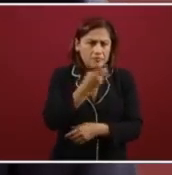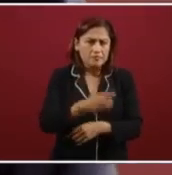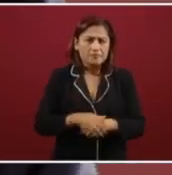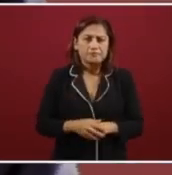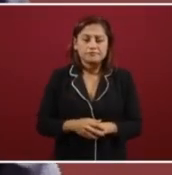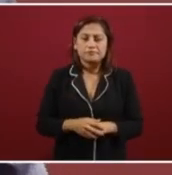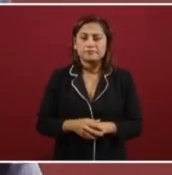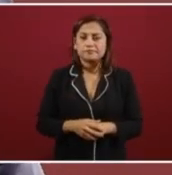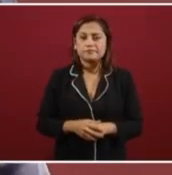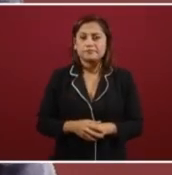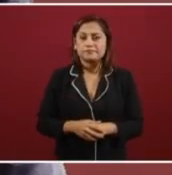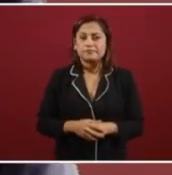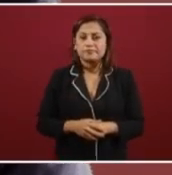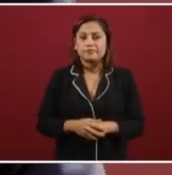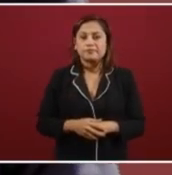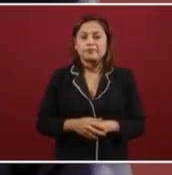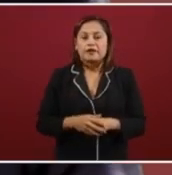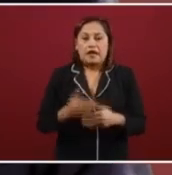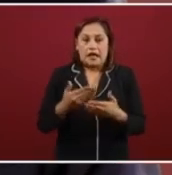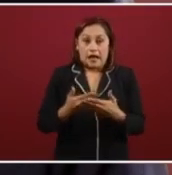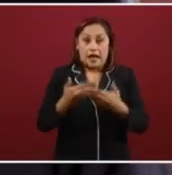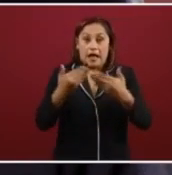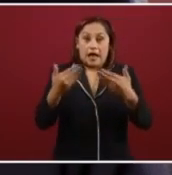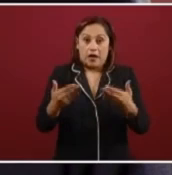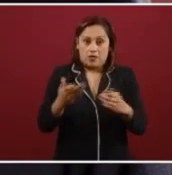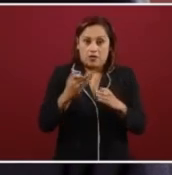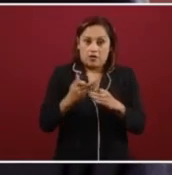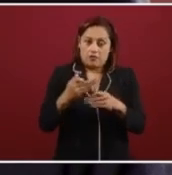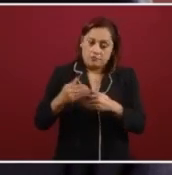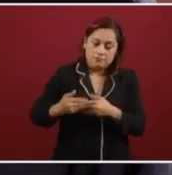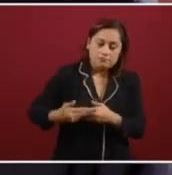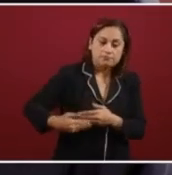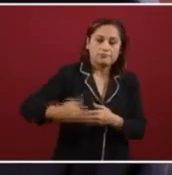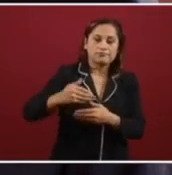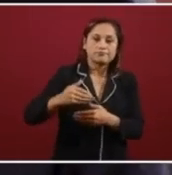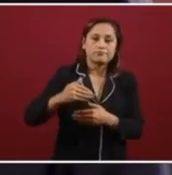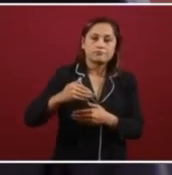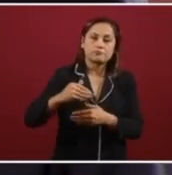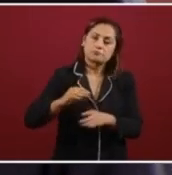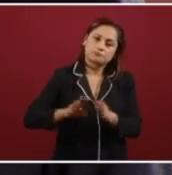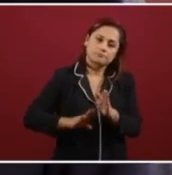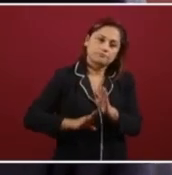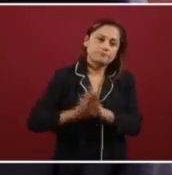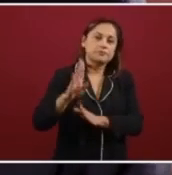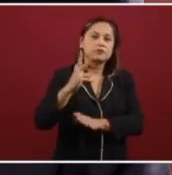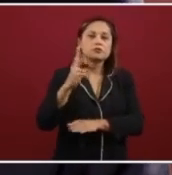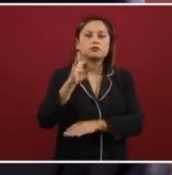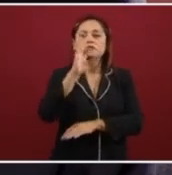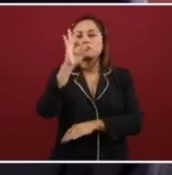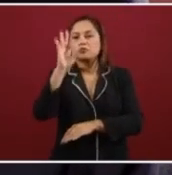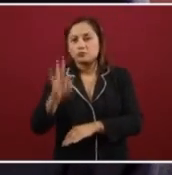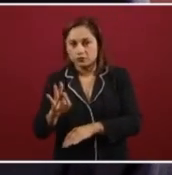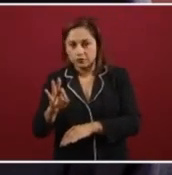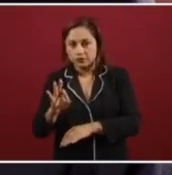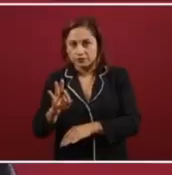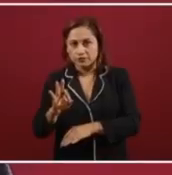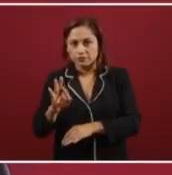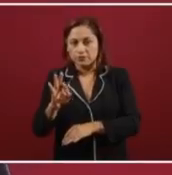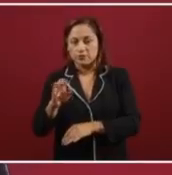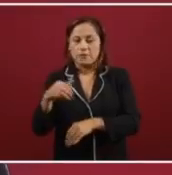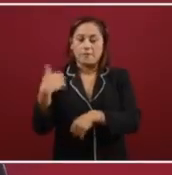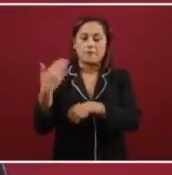crecer al 2% a finales de año. Se